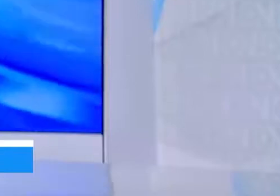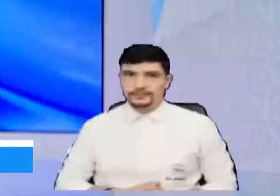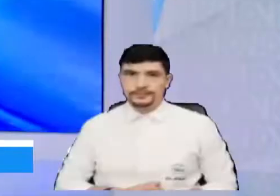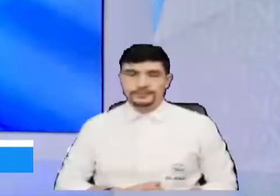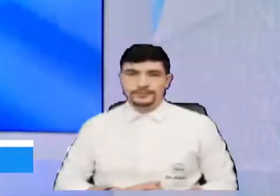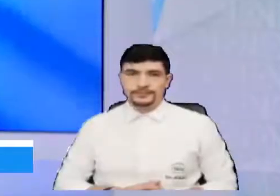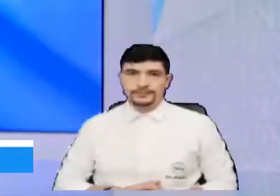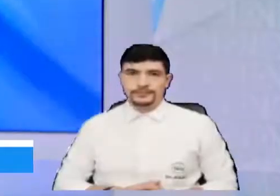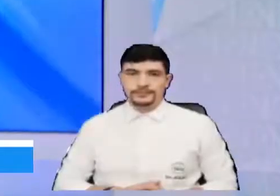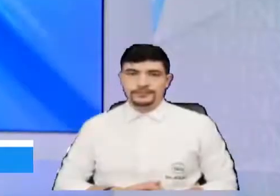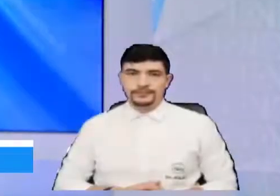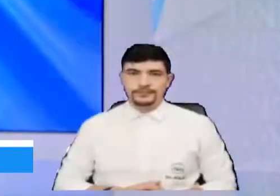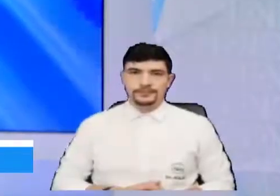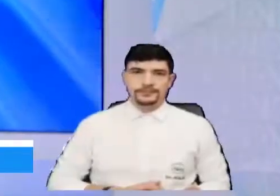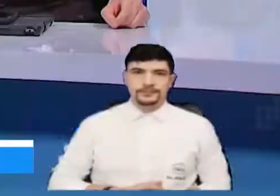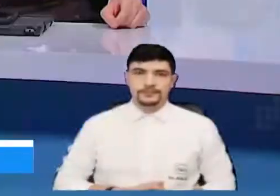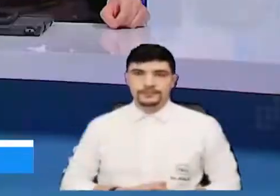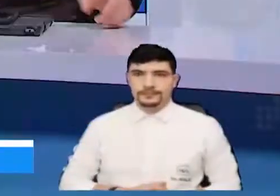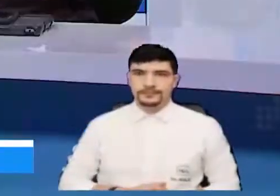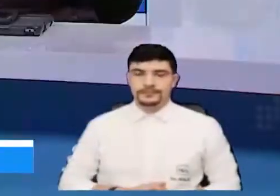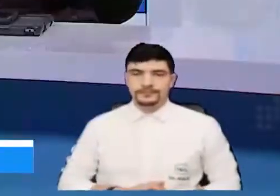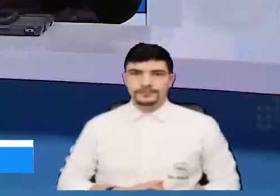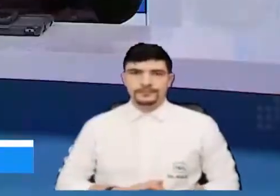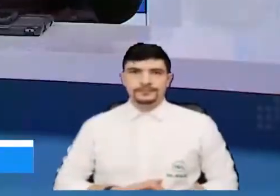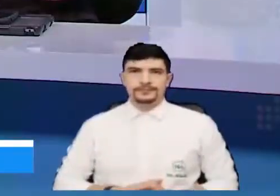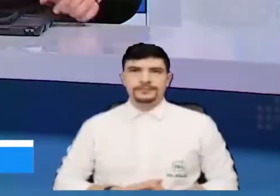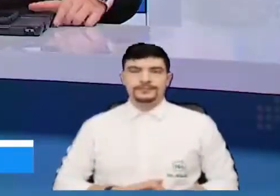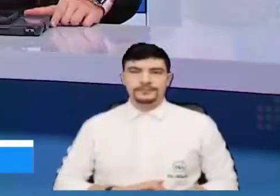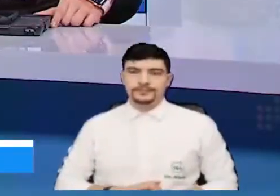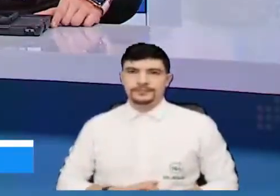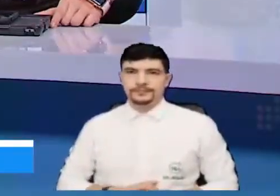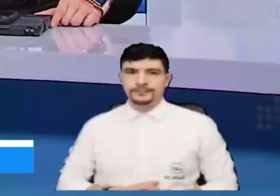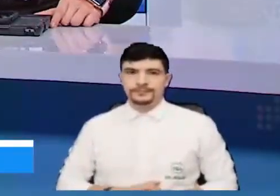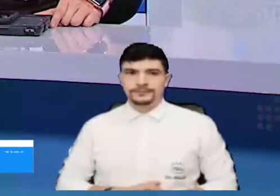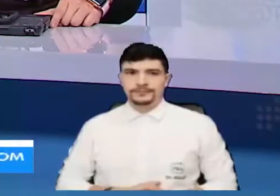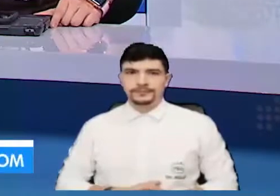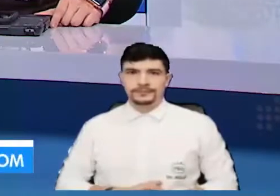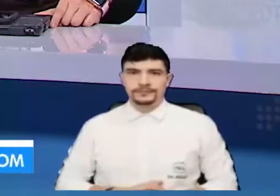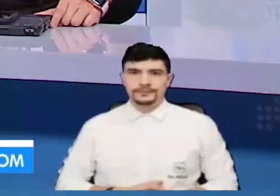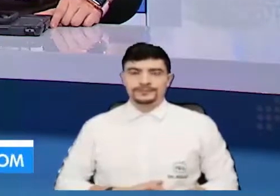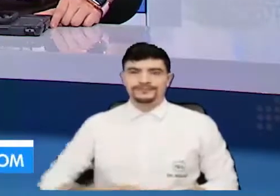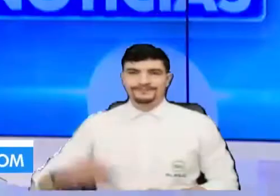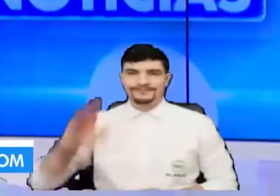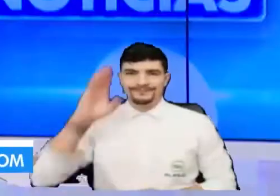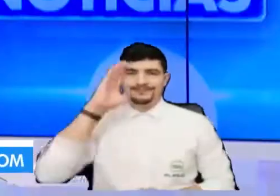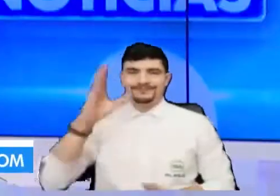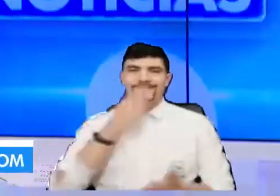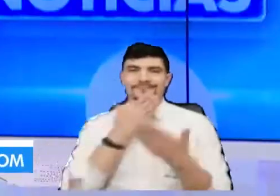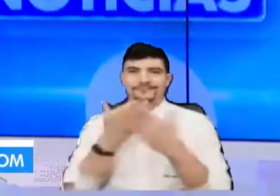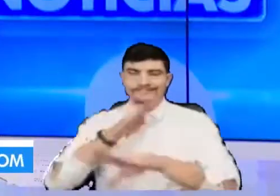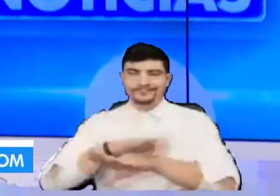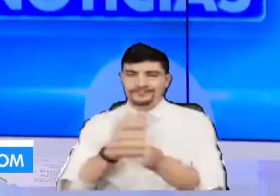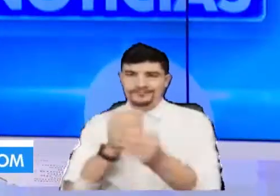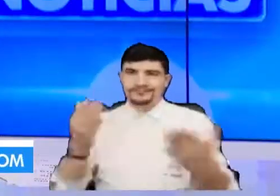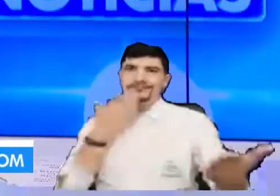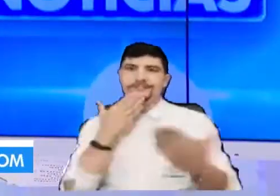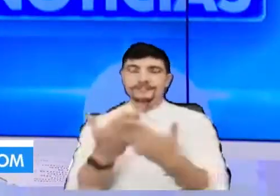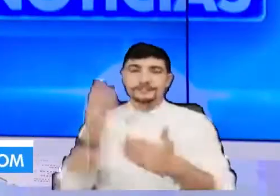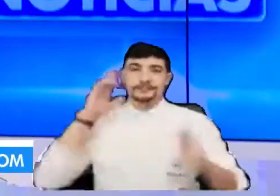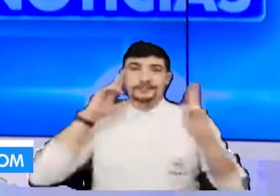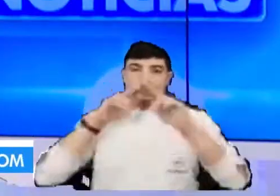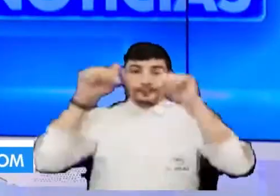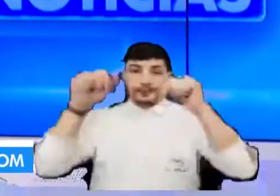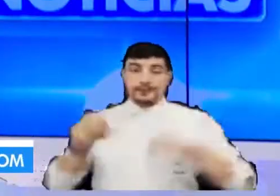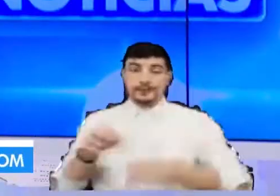iniciamos con información de Norte de Santander, Marta, pero específicamente del Catatumbo. Sí, señora, mucha atención porque tropas del Ejército